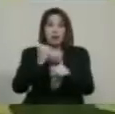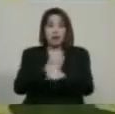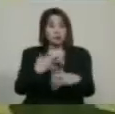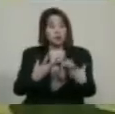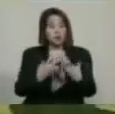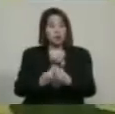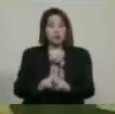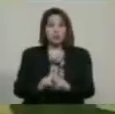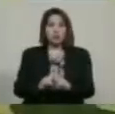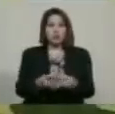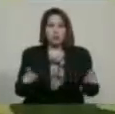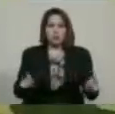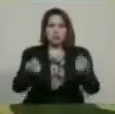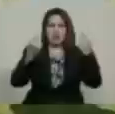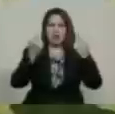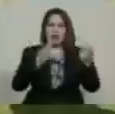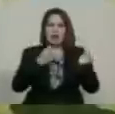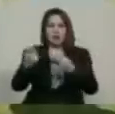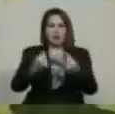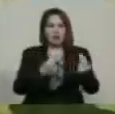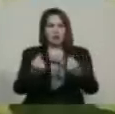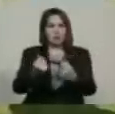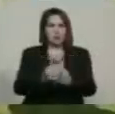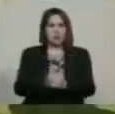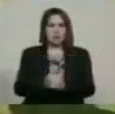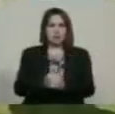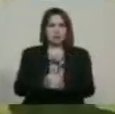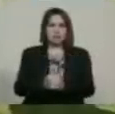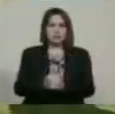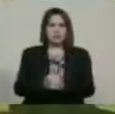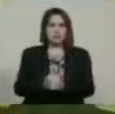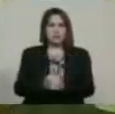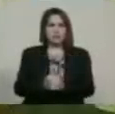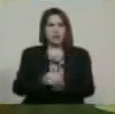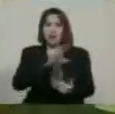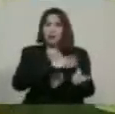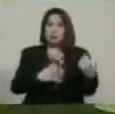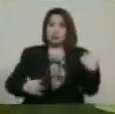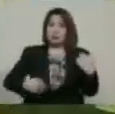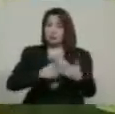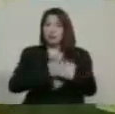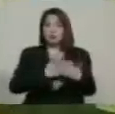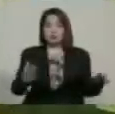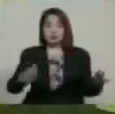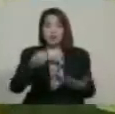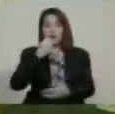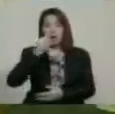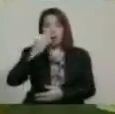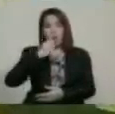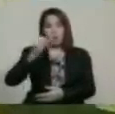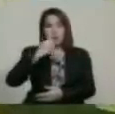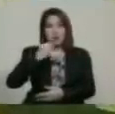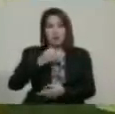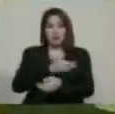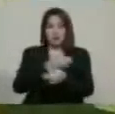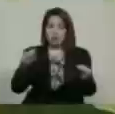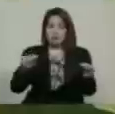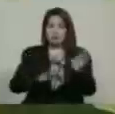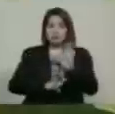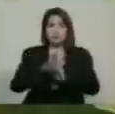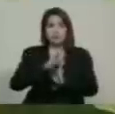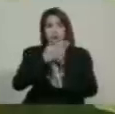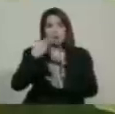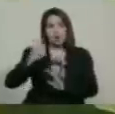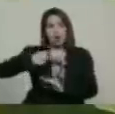recuperación económica con tu programa de recuperación económica, presidente, para garantizarle esos alimentos y las navidades victoriosas y felices al